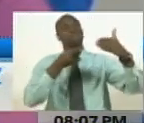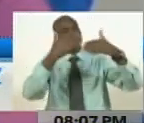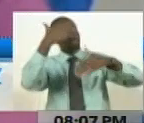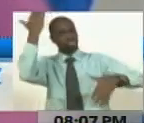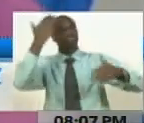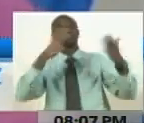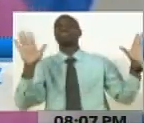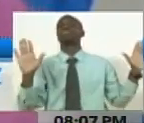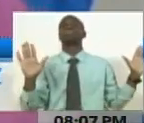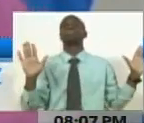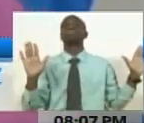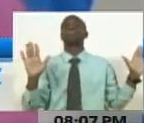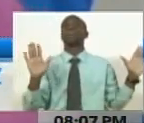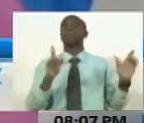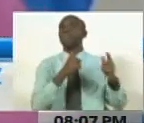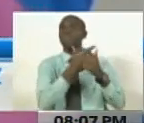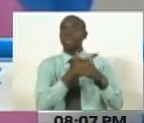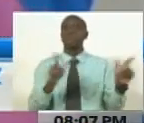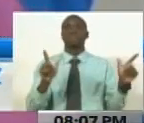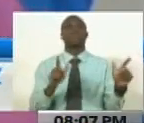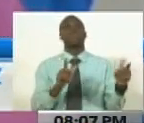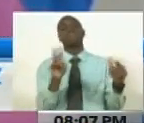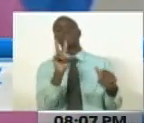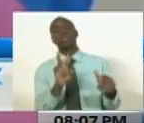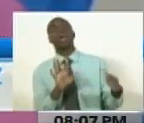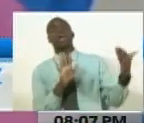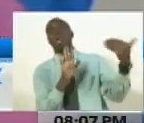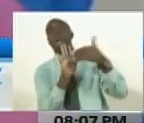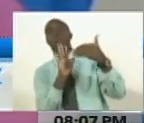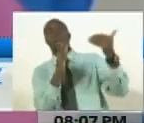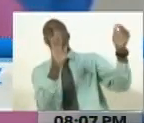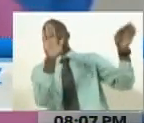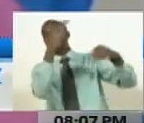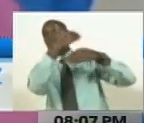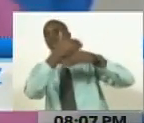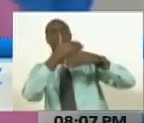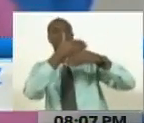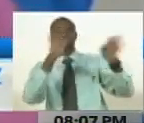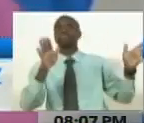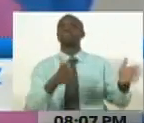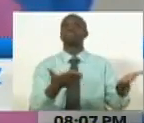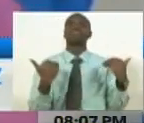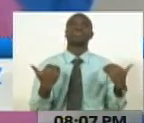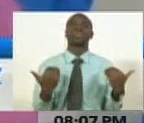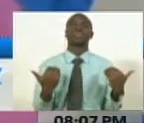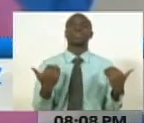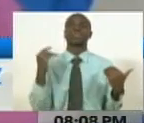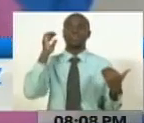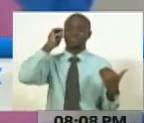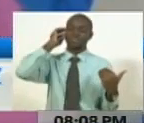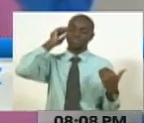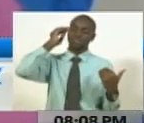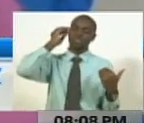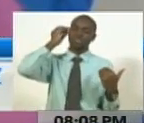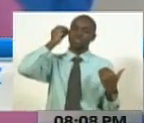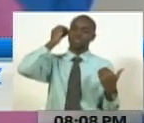Cese el bloqueo contra Venezuela y agrede a nuestra